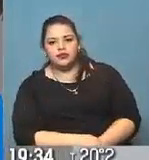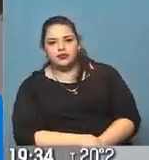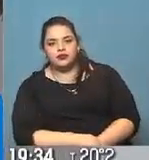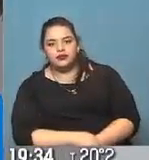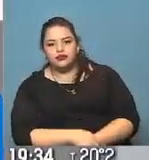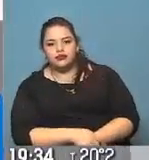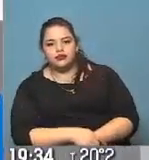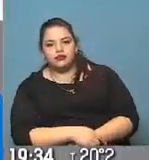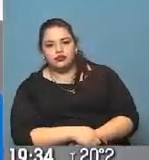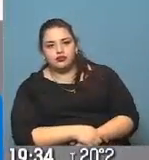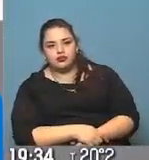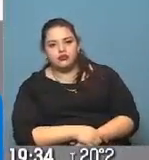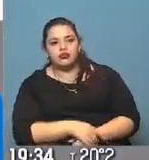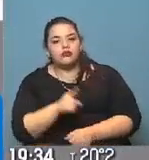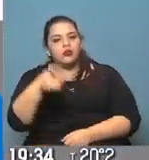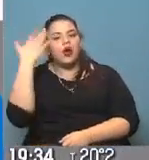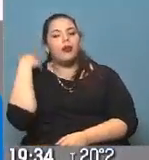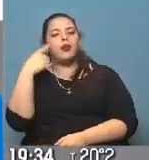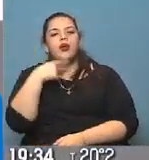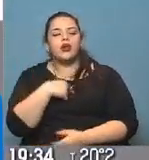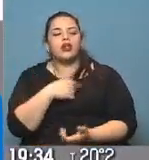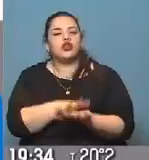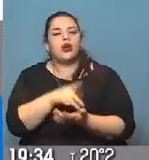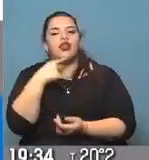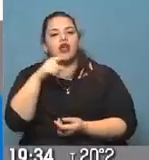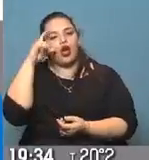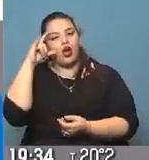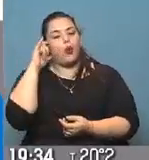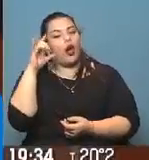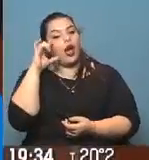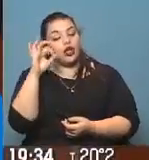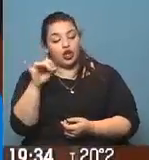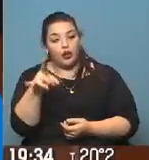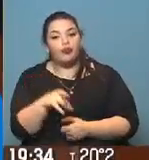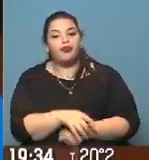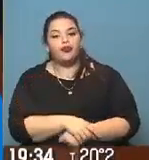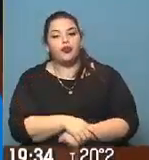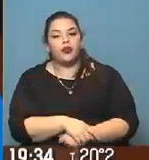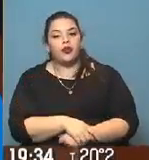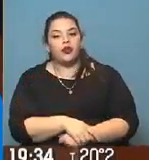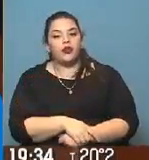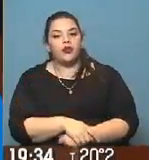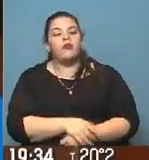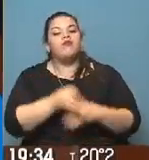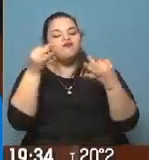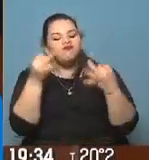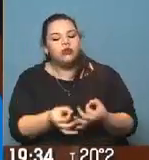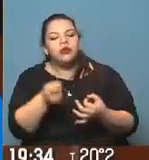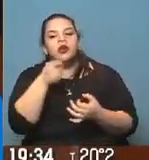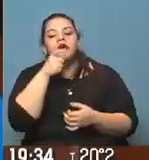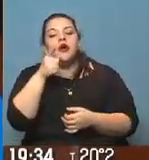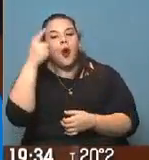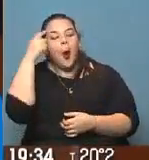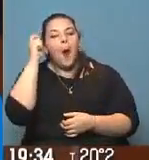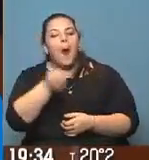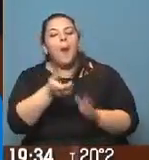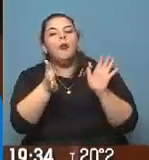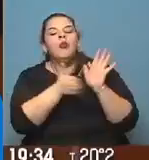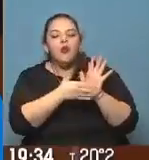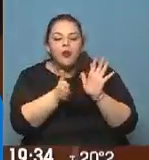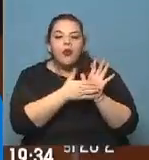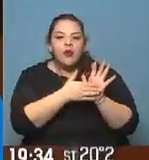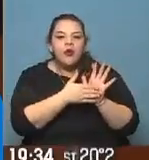No está, vos me preguntabas por lo que había dicho Eugenio Semino, el defensor de la tercera edad, seguramente si la Corte lo intente, van a